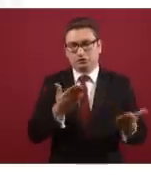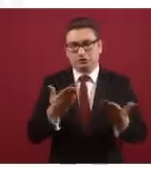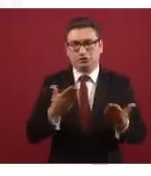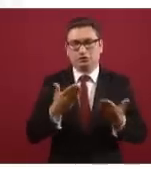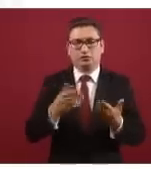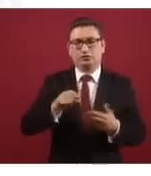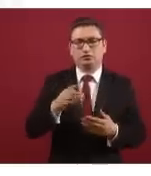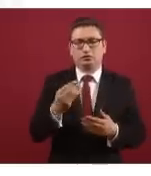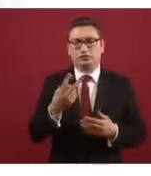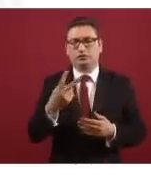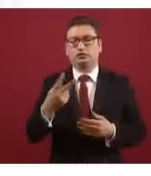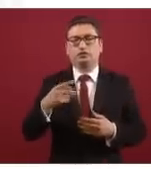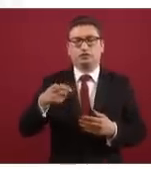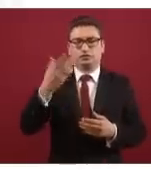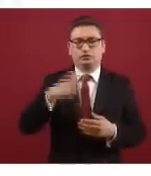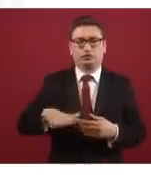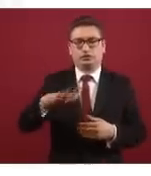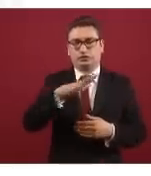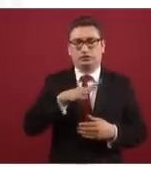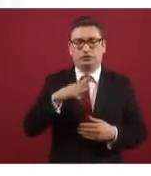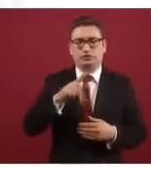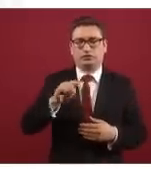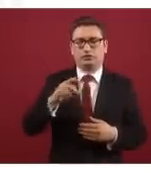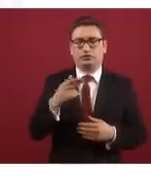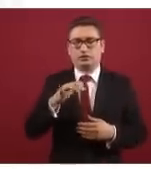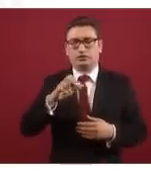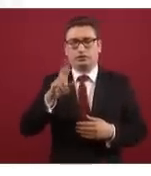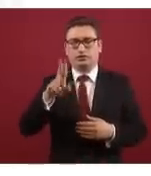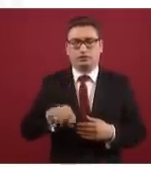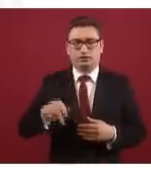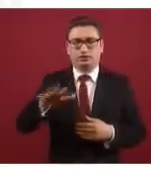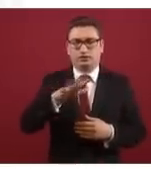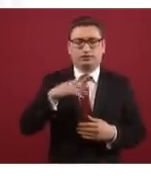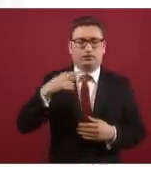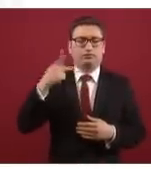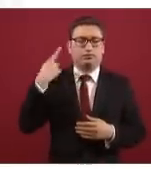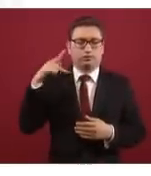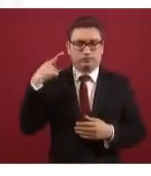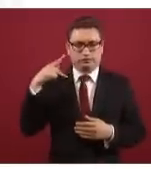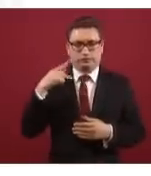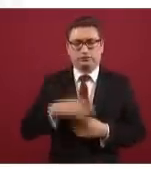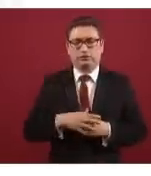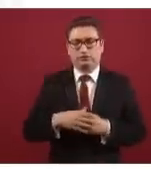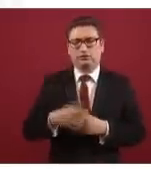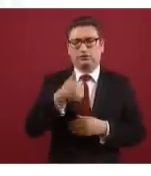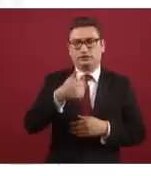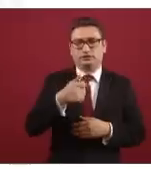1 peso 92 centavos, en Central de Abastos de Tehuacán, en Santiago Mihuatlán, Puebla, a